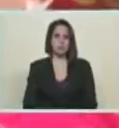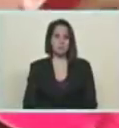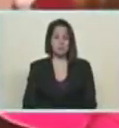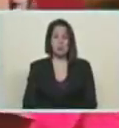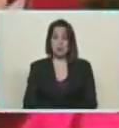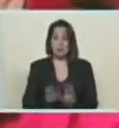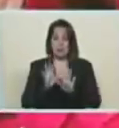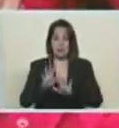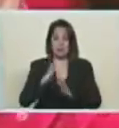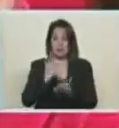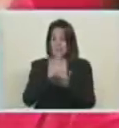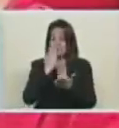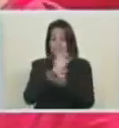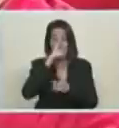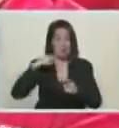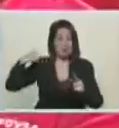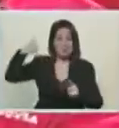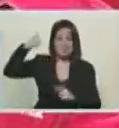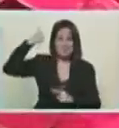Y así será por siempre.